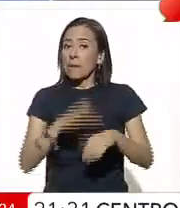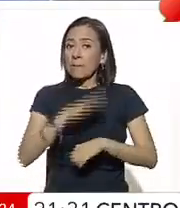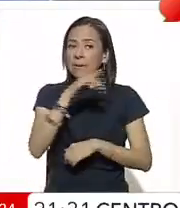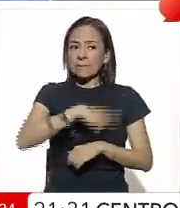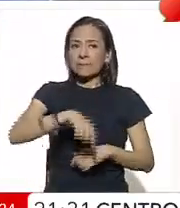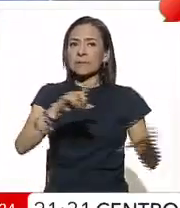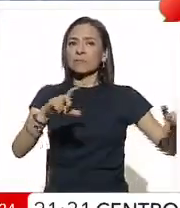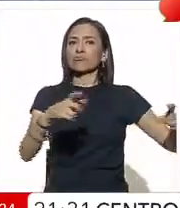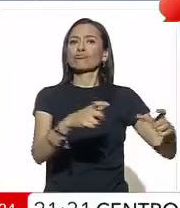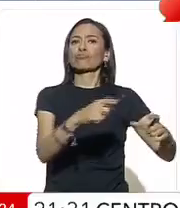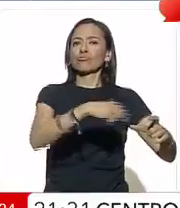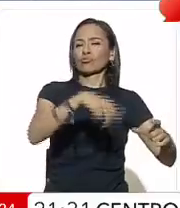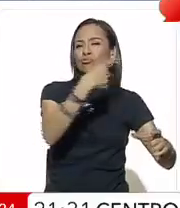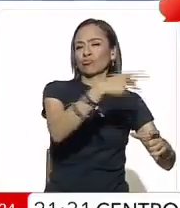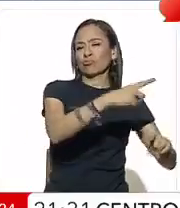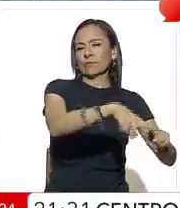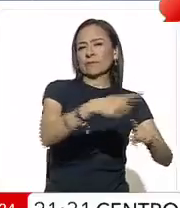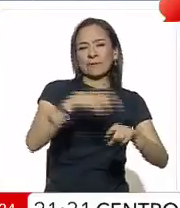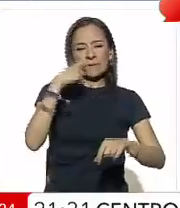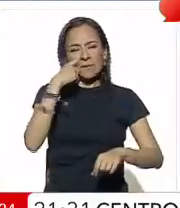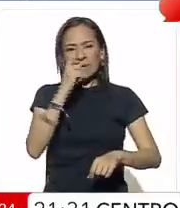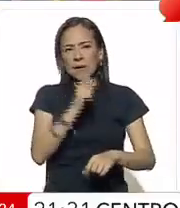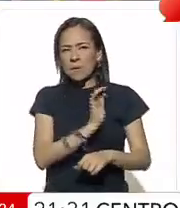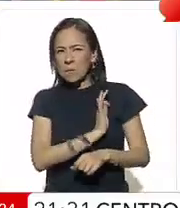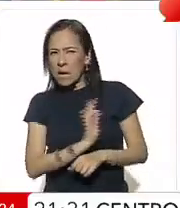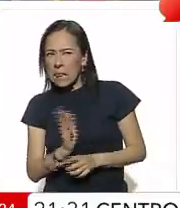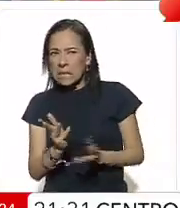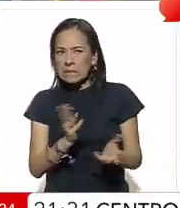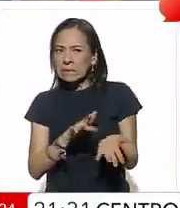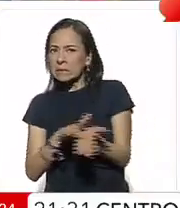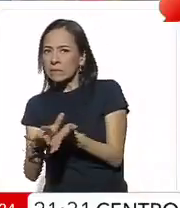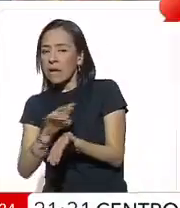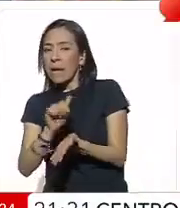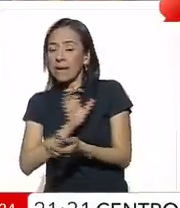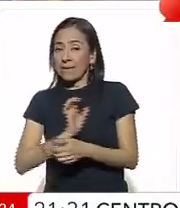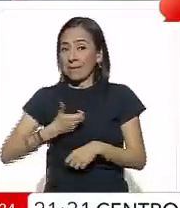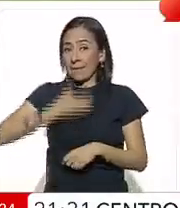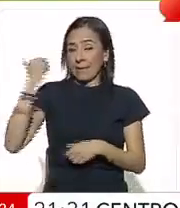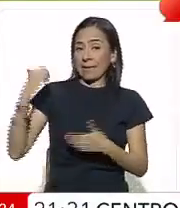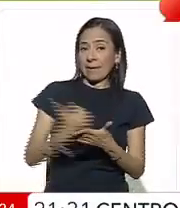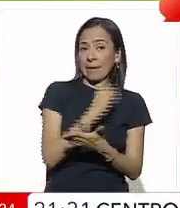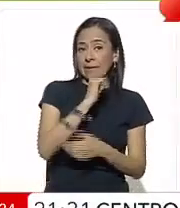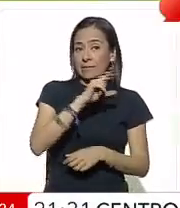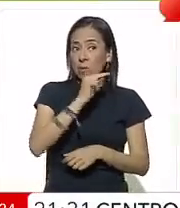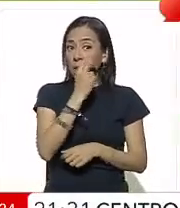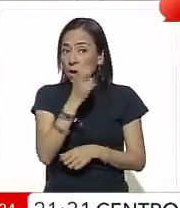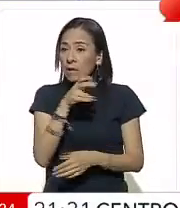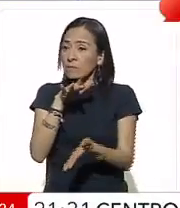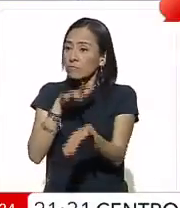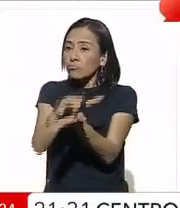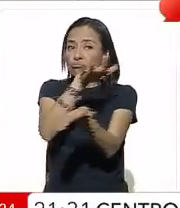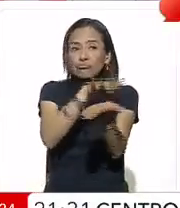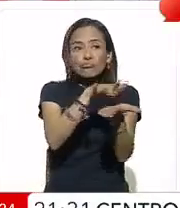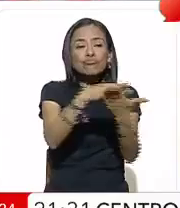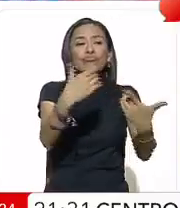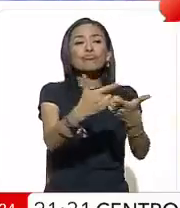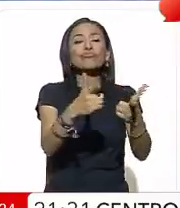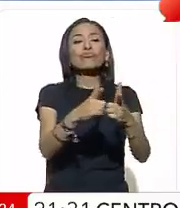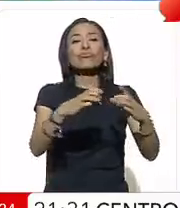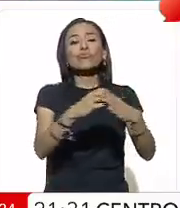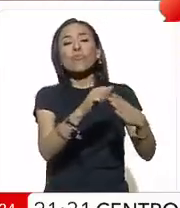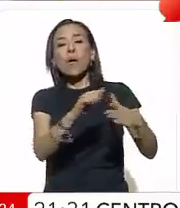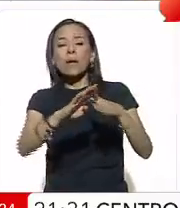que podría influir en el resultado del candidato ganador. De ahí que grupos de apoyo a migrantes realicen campañas para